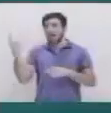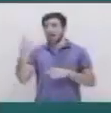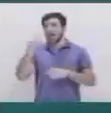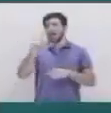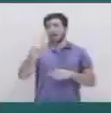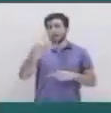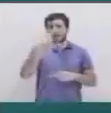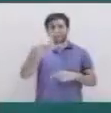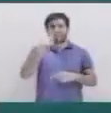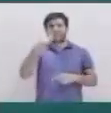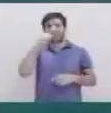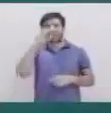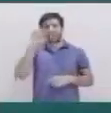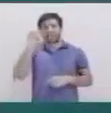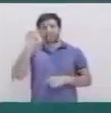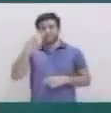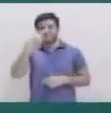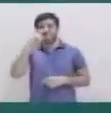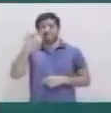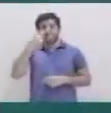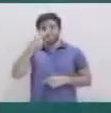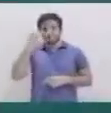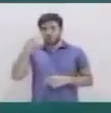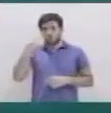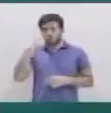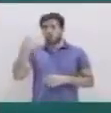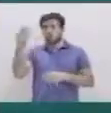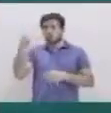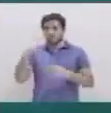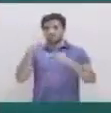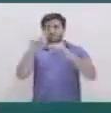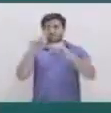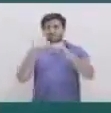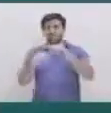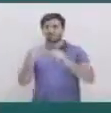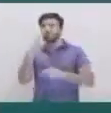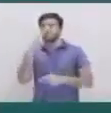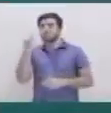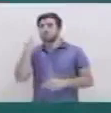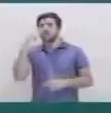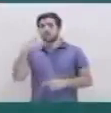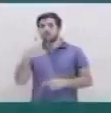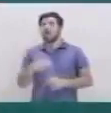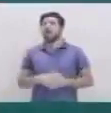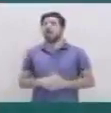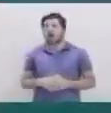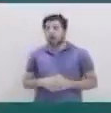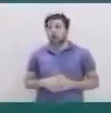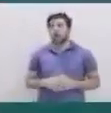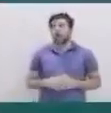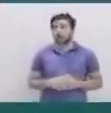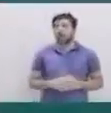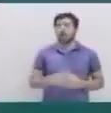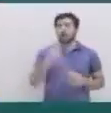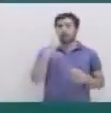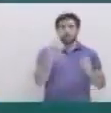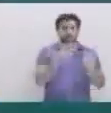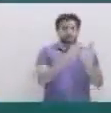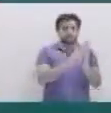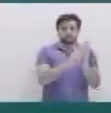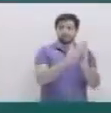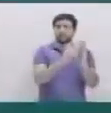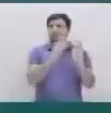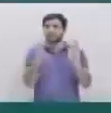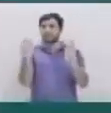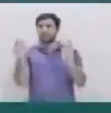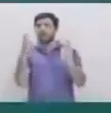el cateto opuesto dividido, esa es la relación o la razón, en la hipotenusa. Tenemos en este caso el cateto